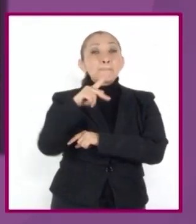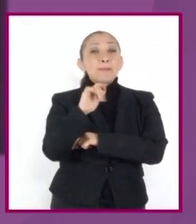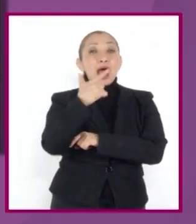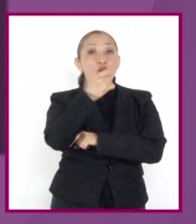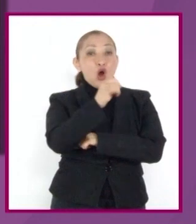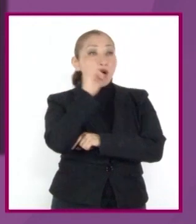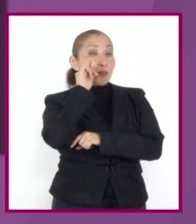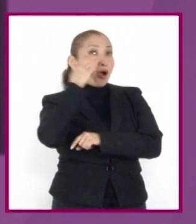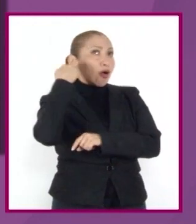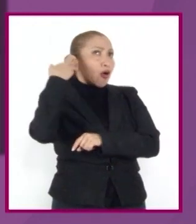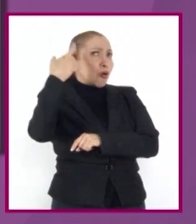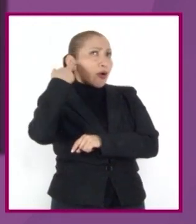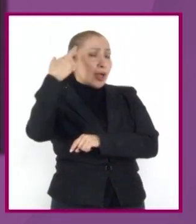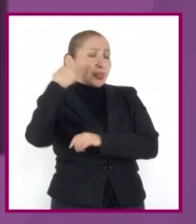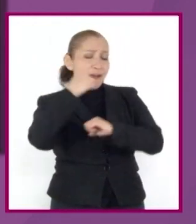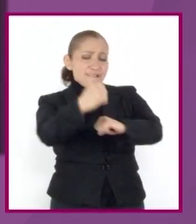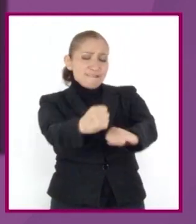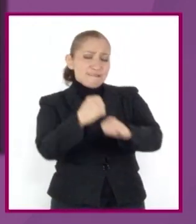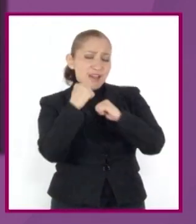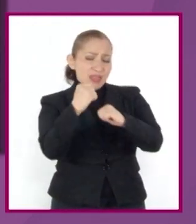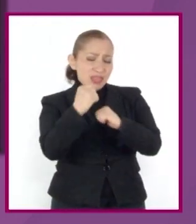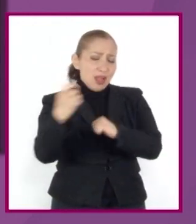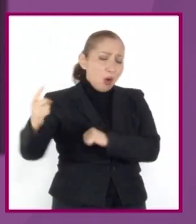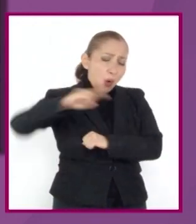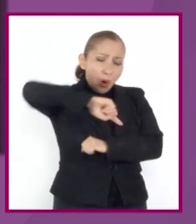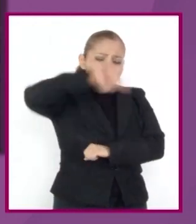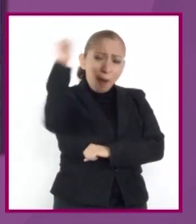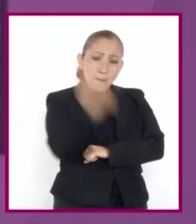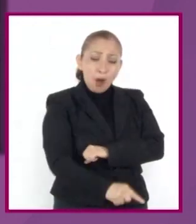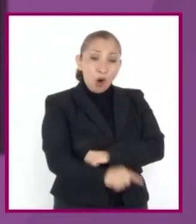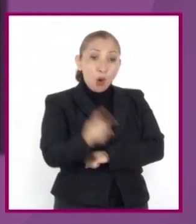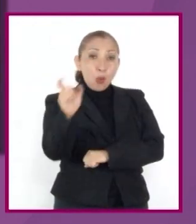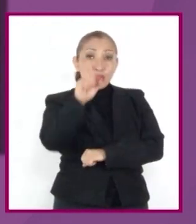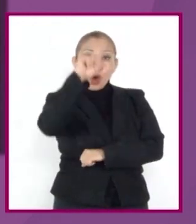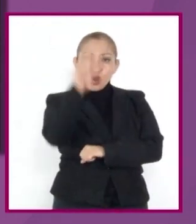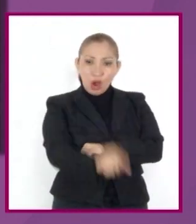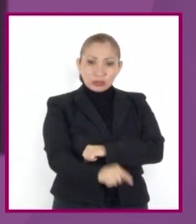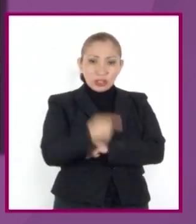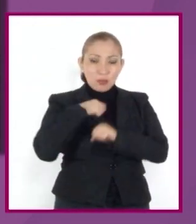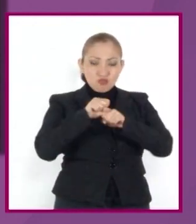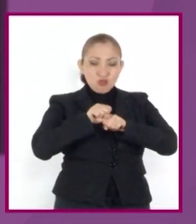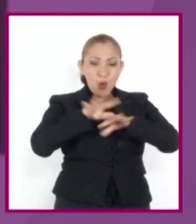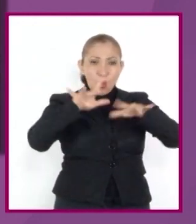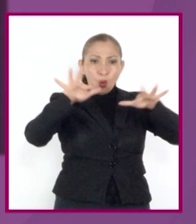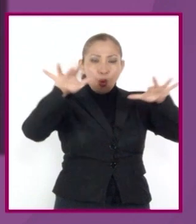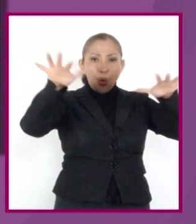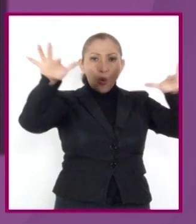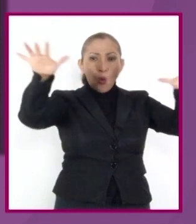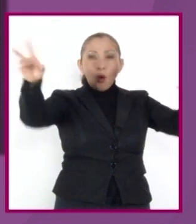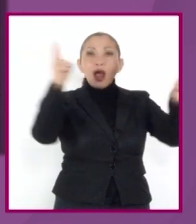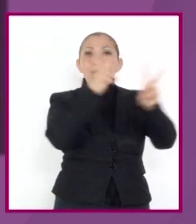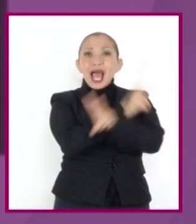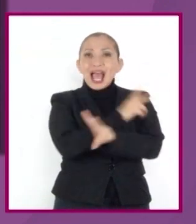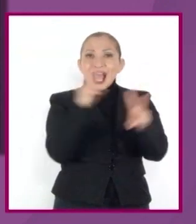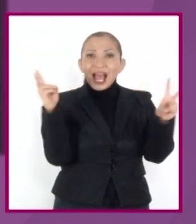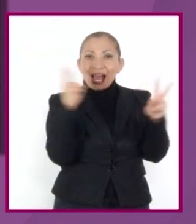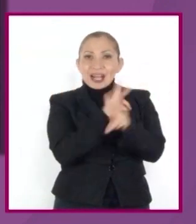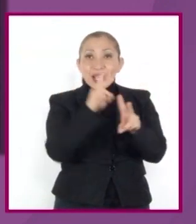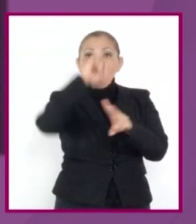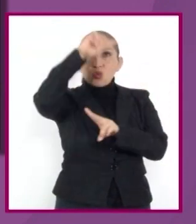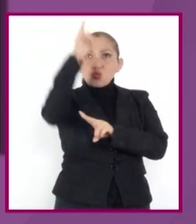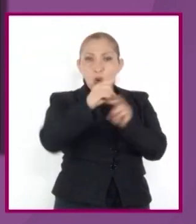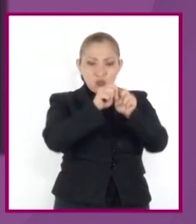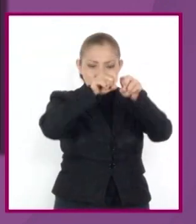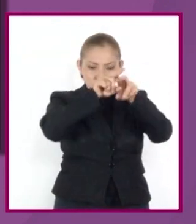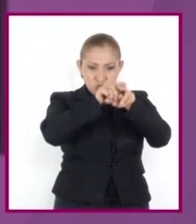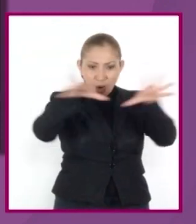mientras que un trueno es la intensa onda sonora que se produce cuando un rayo expende bruscamente el aire al bajar a la